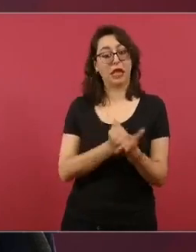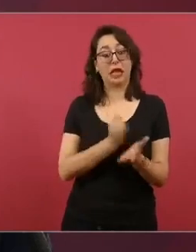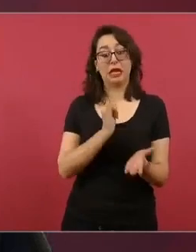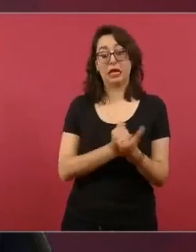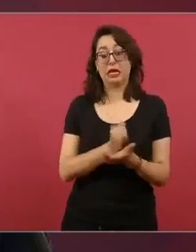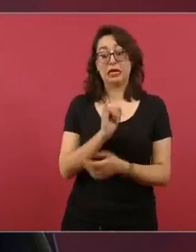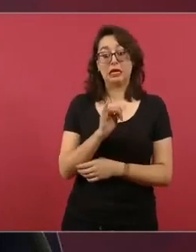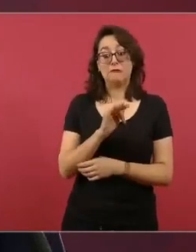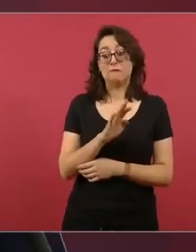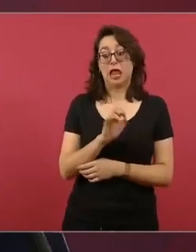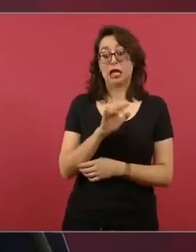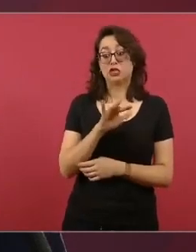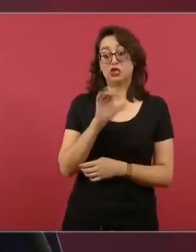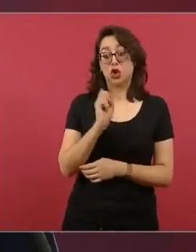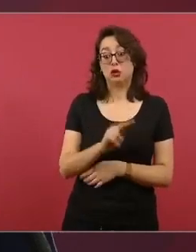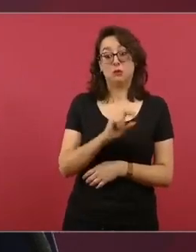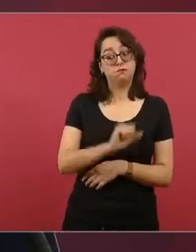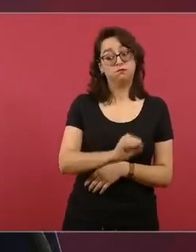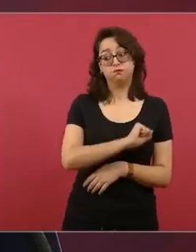¿Cuánto engañaron con eso?